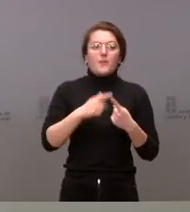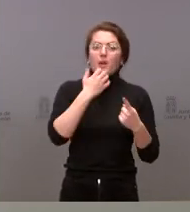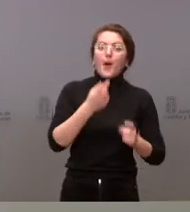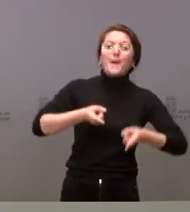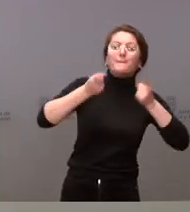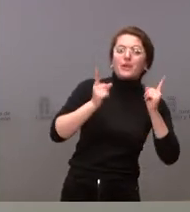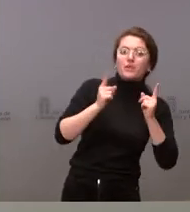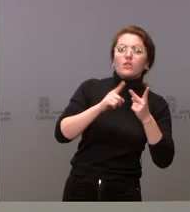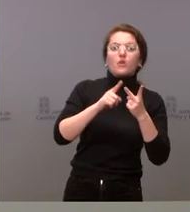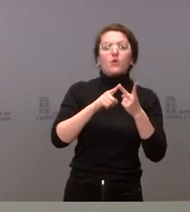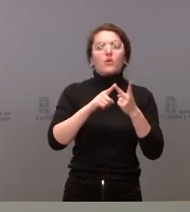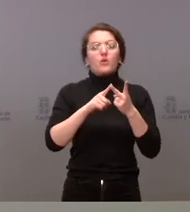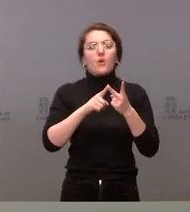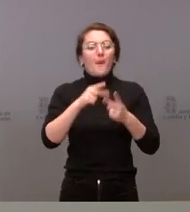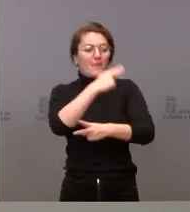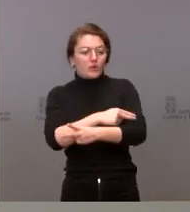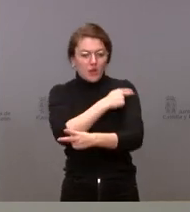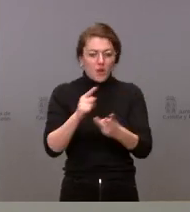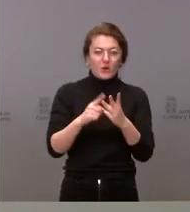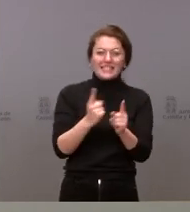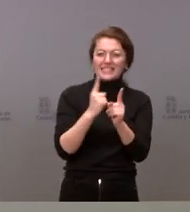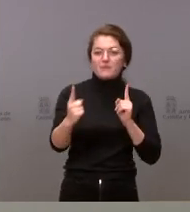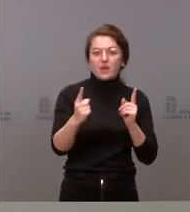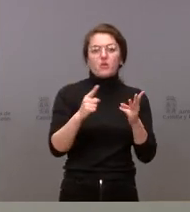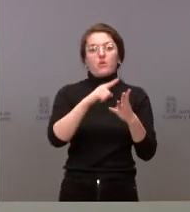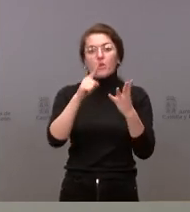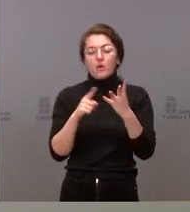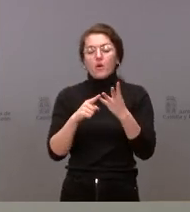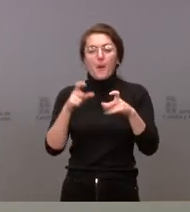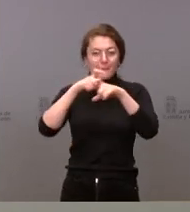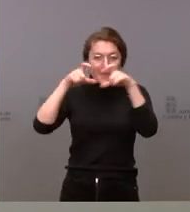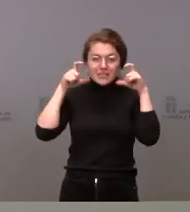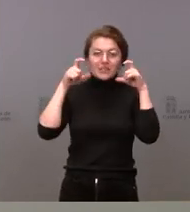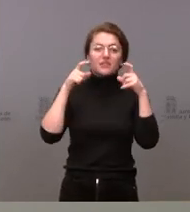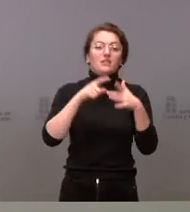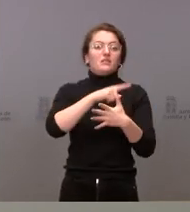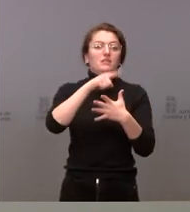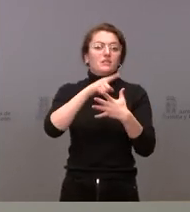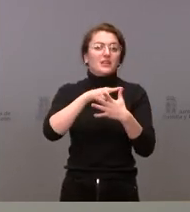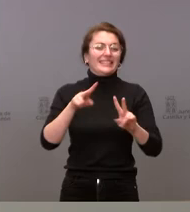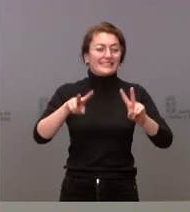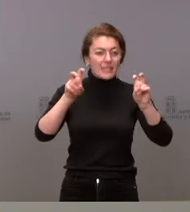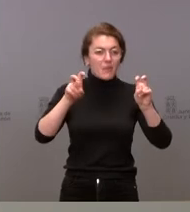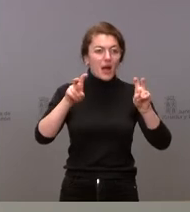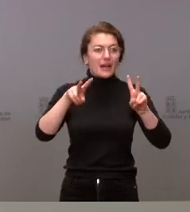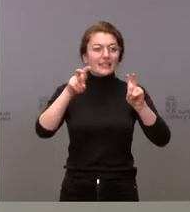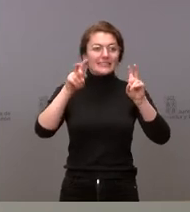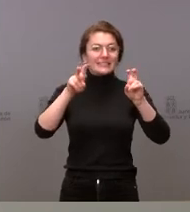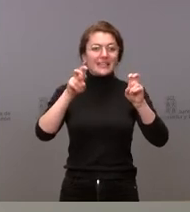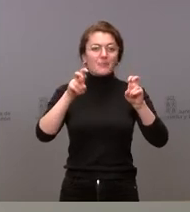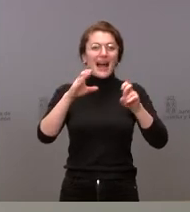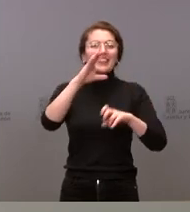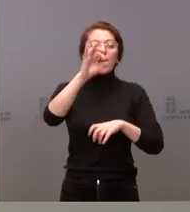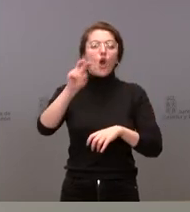separación en la mascarilla el tema de la medición de co2 a la ventilación